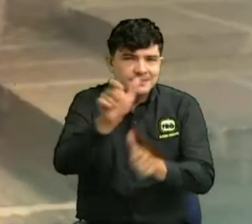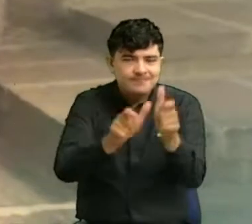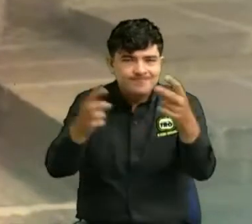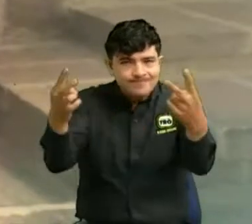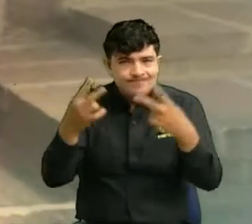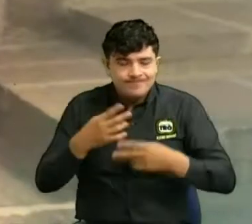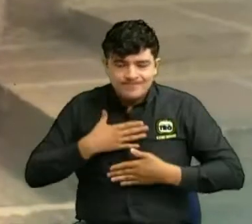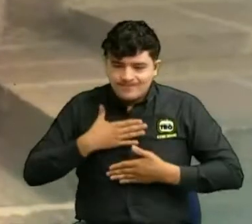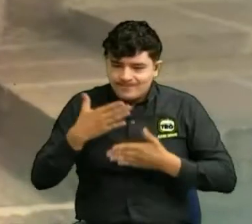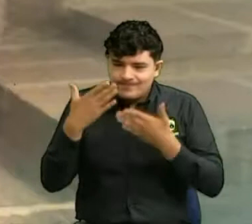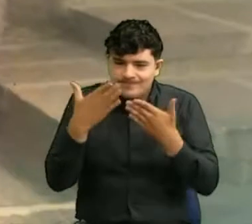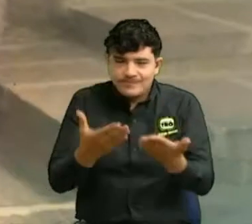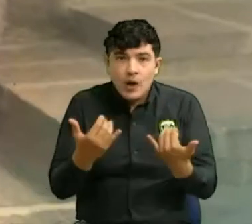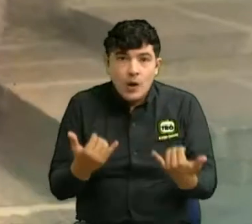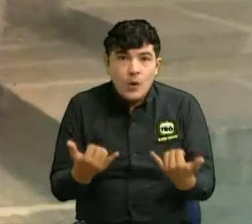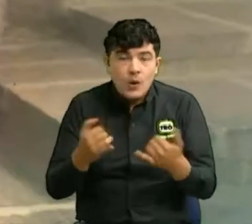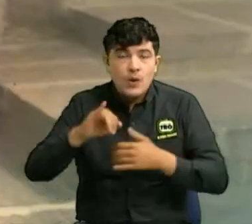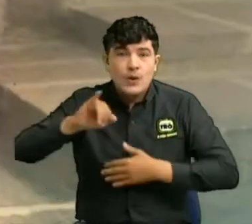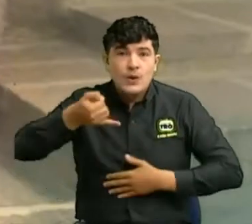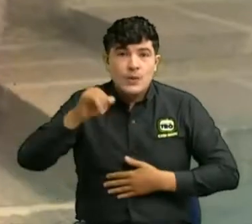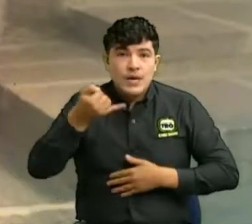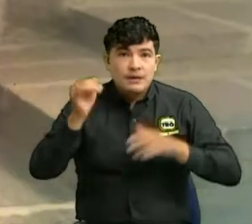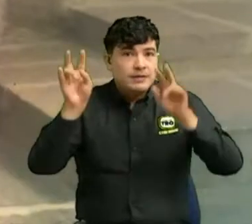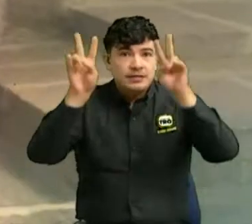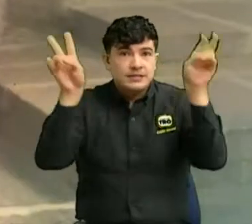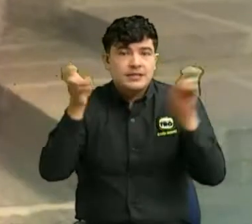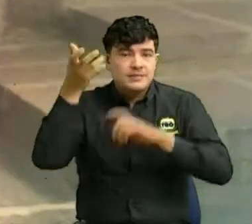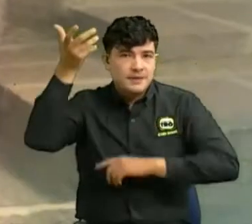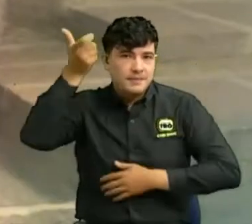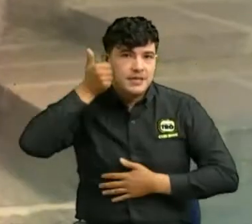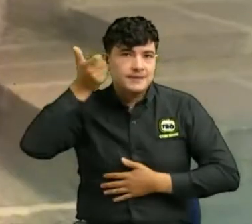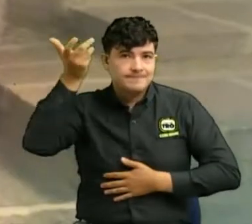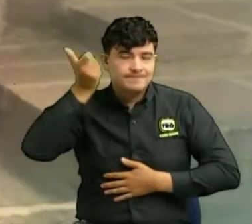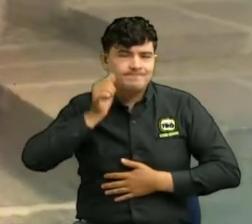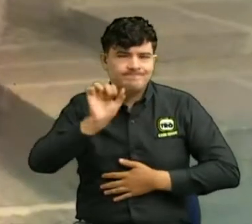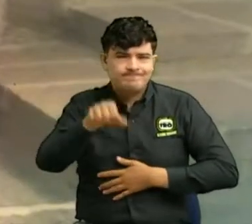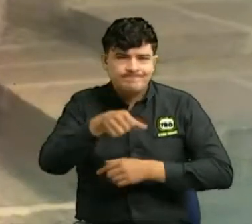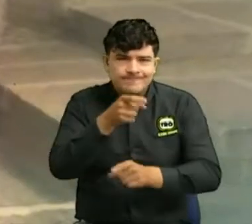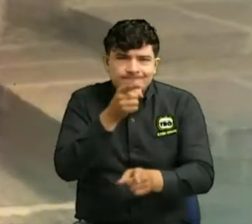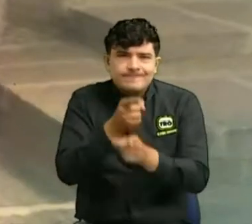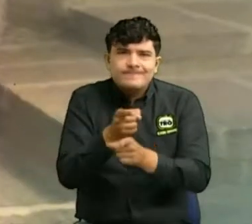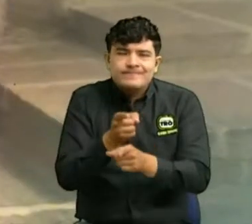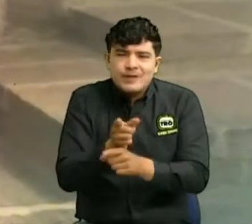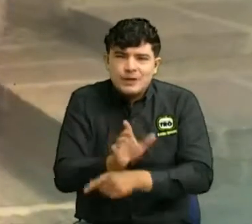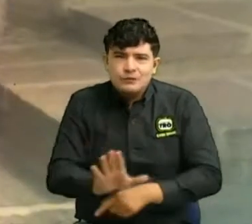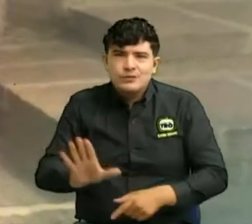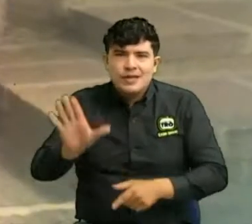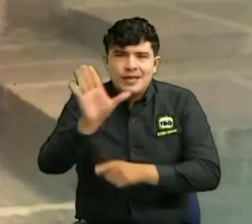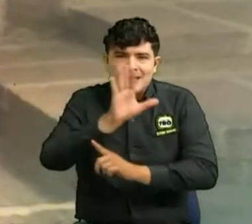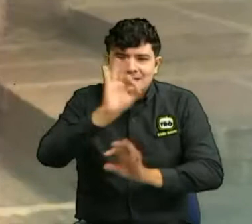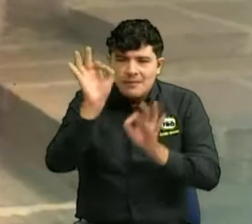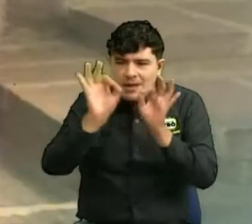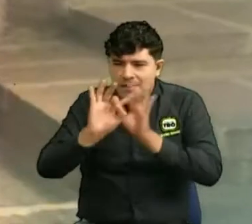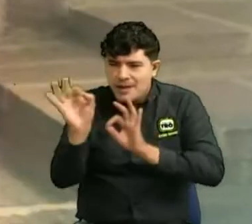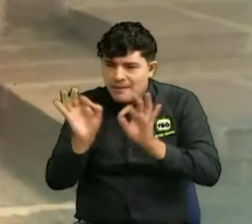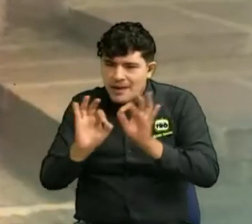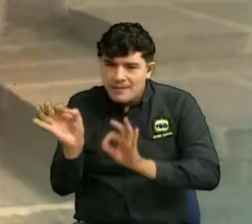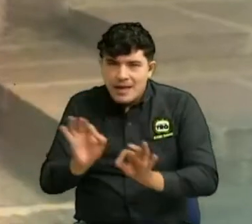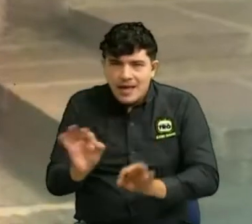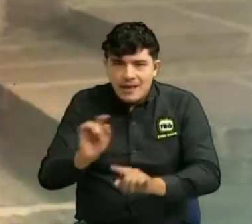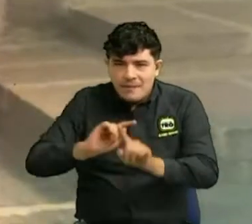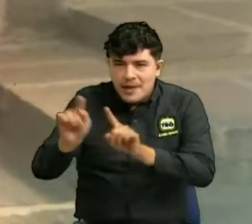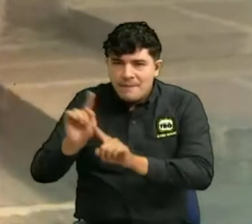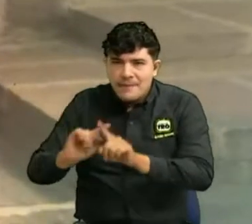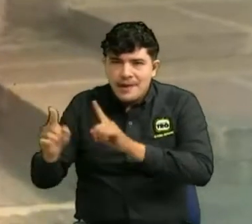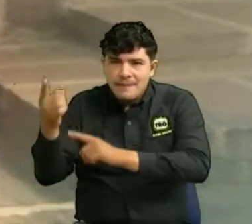saludo. Hoy jueves de pensiones, así que pueden estar ustedes preparando todas esas